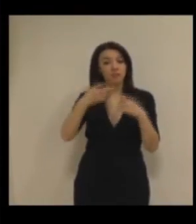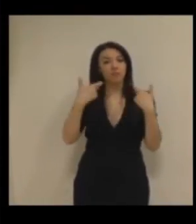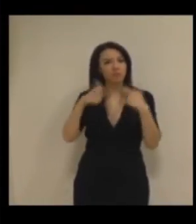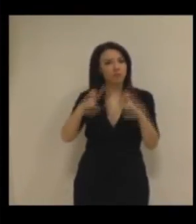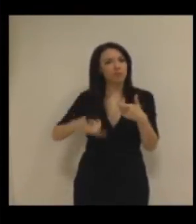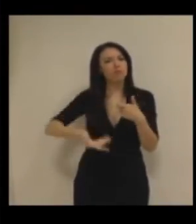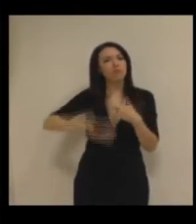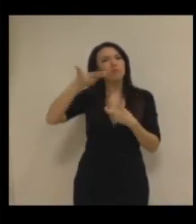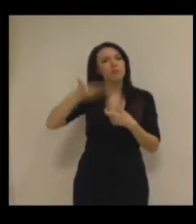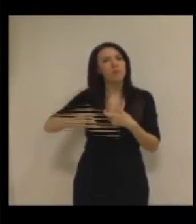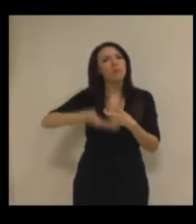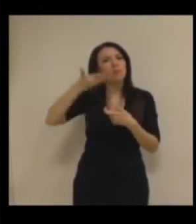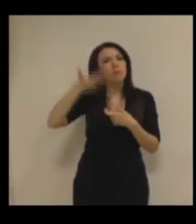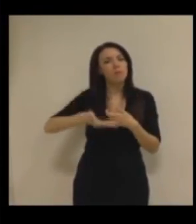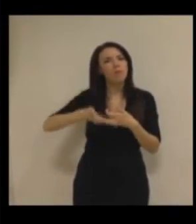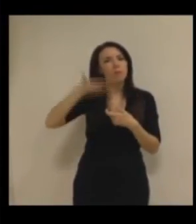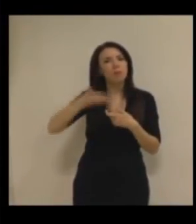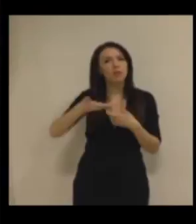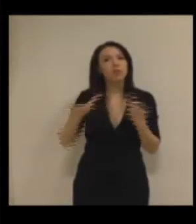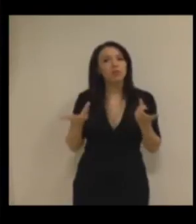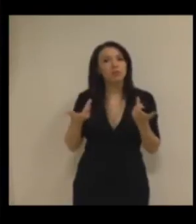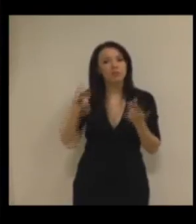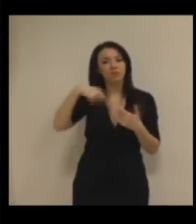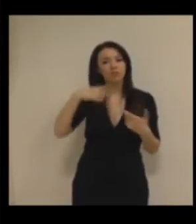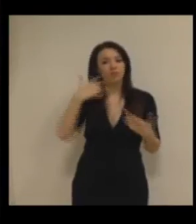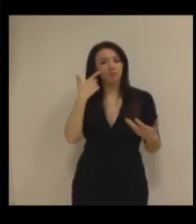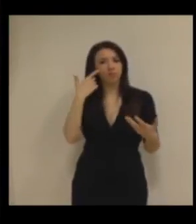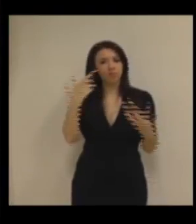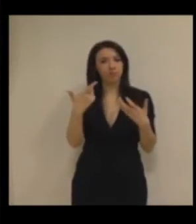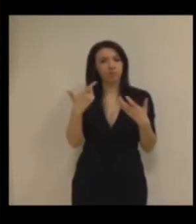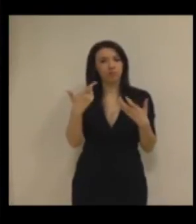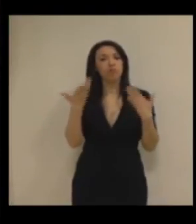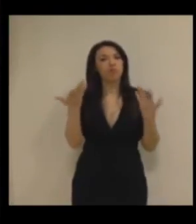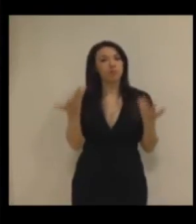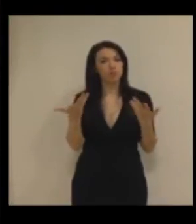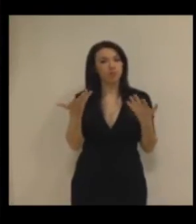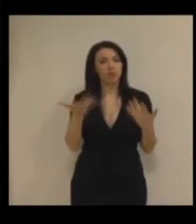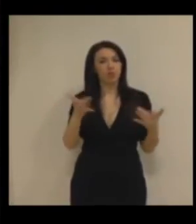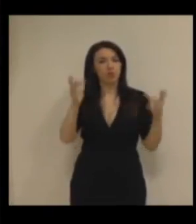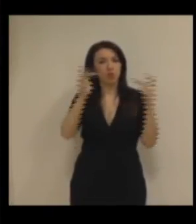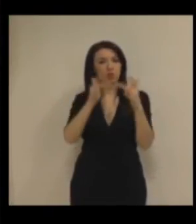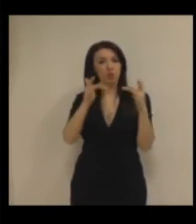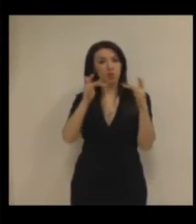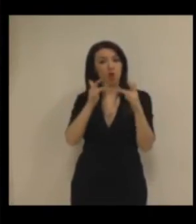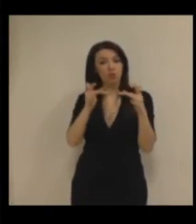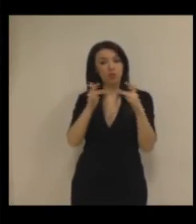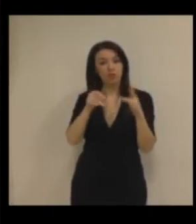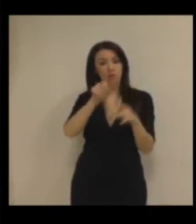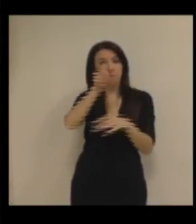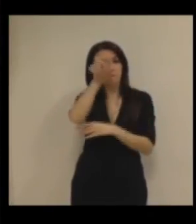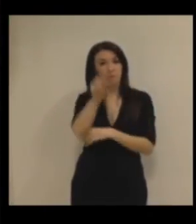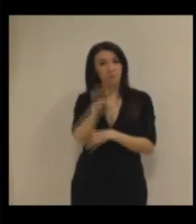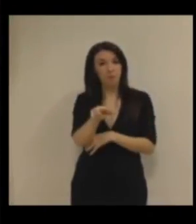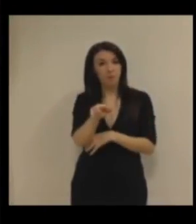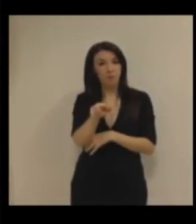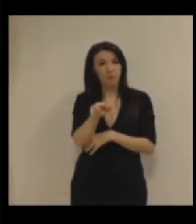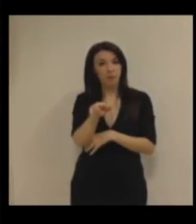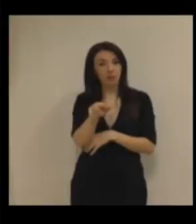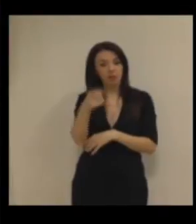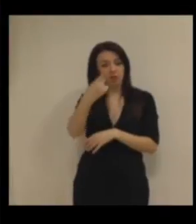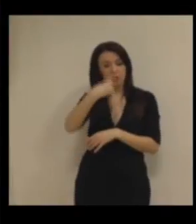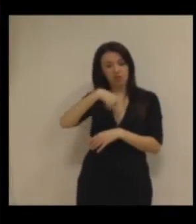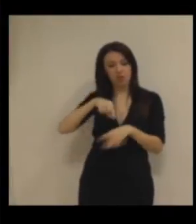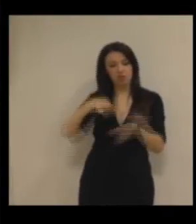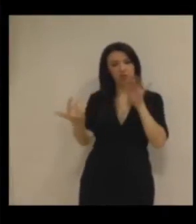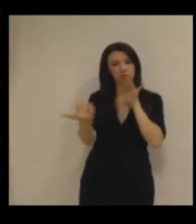importante es que destacamos el contacto de la persona con nosotros.